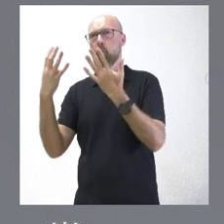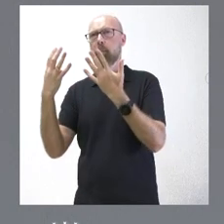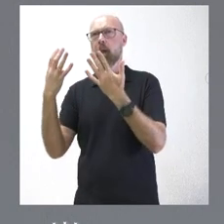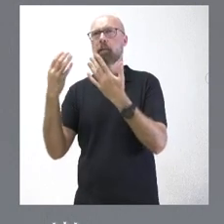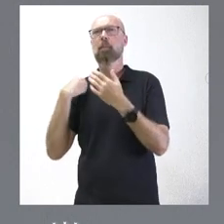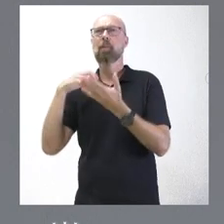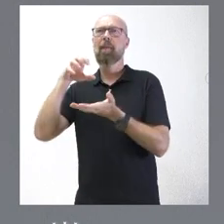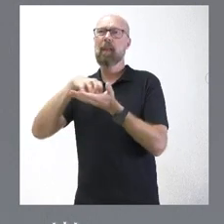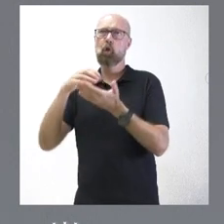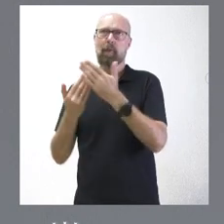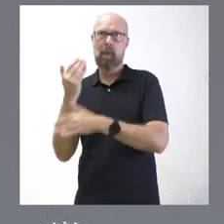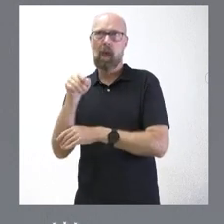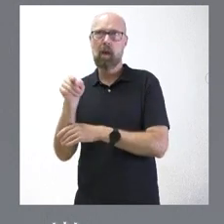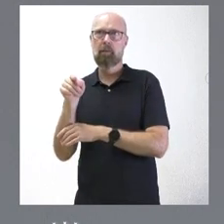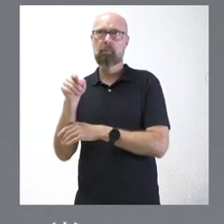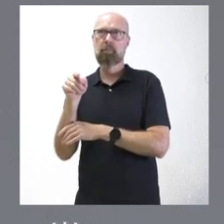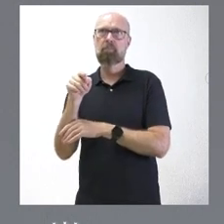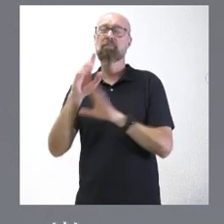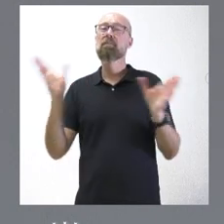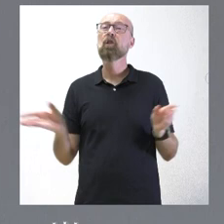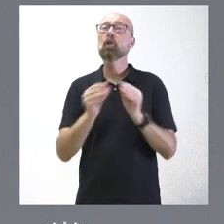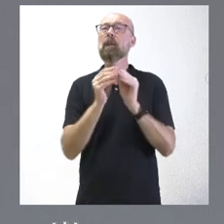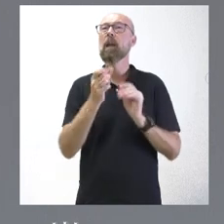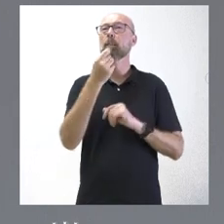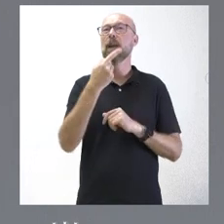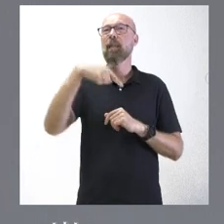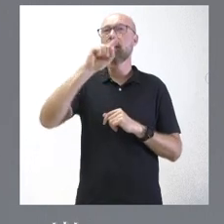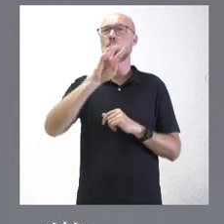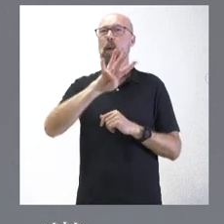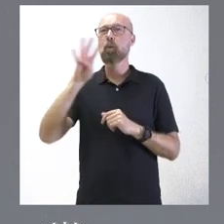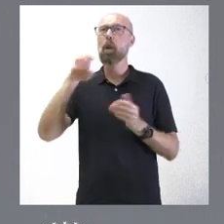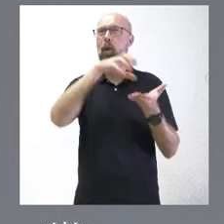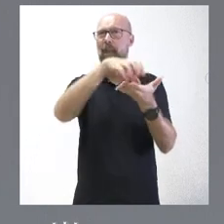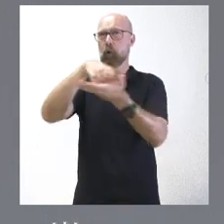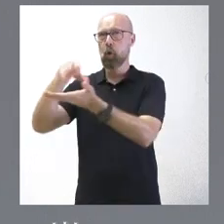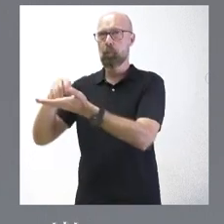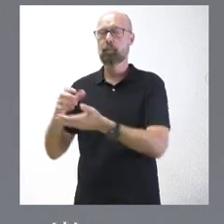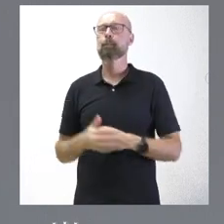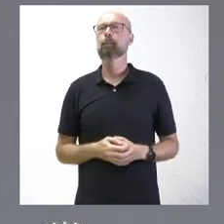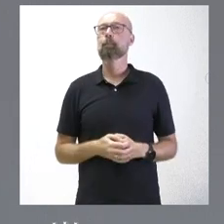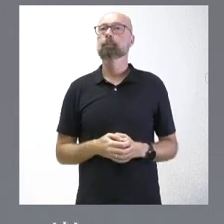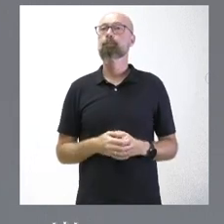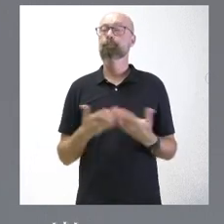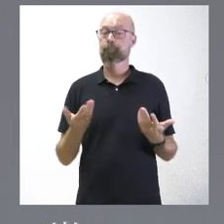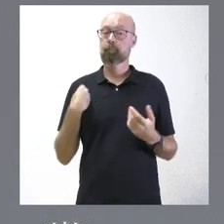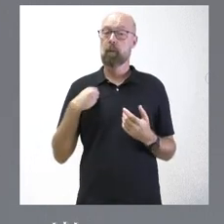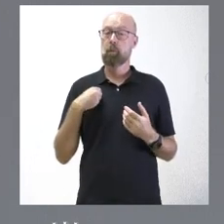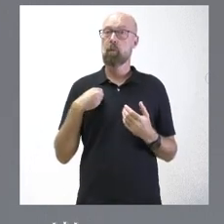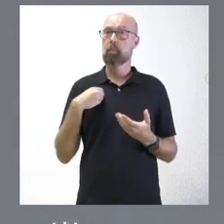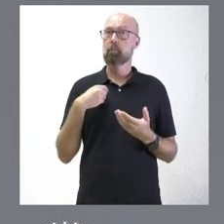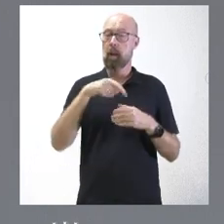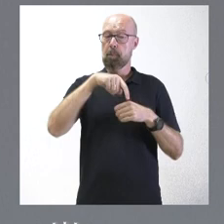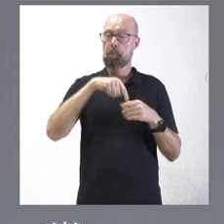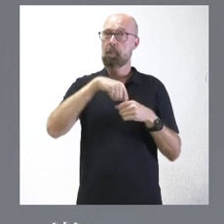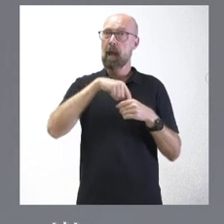de centros de día distribuidas en un total de 1.144 centros respecto a las plazas en centros de personas con